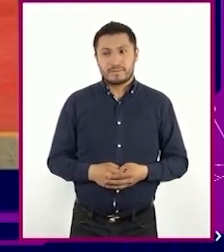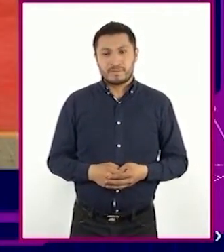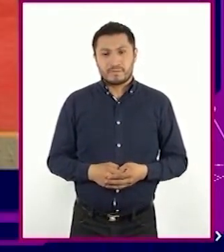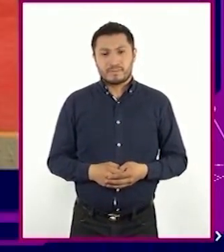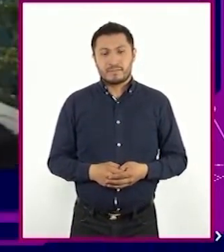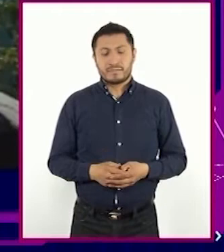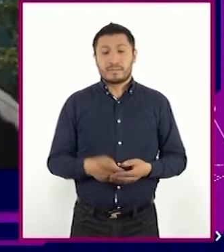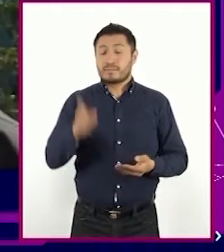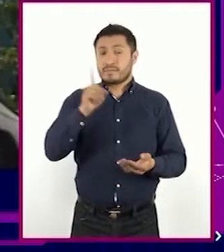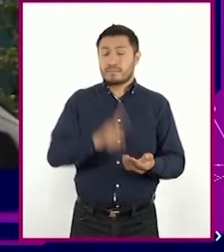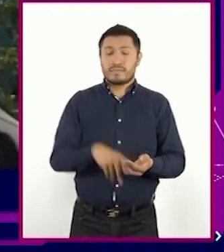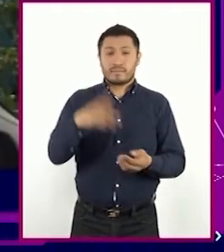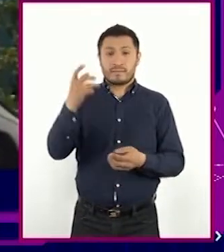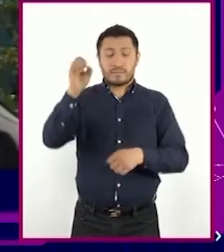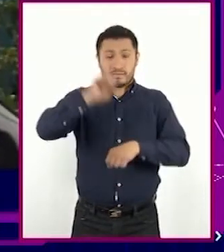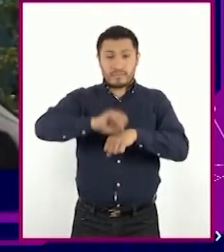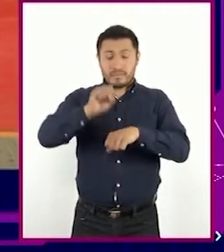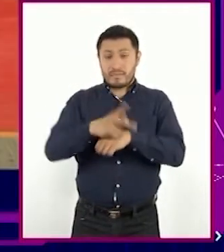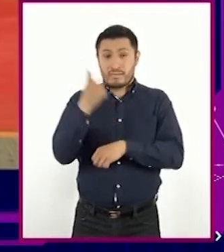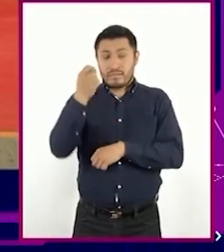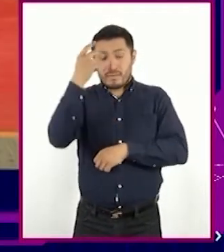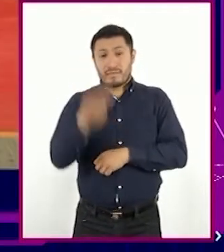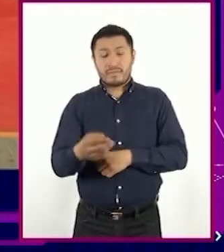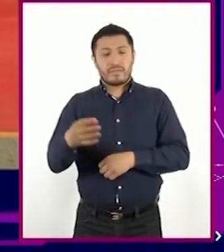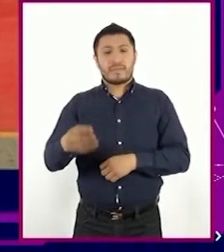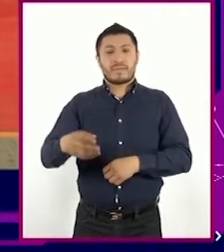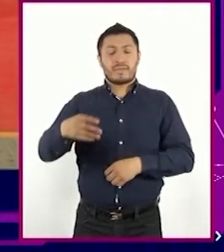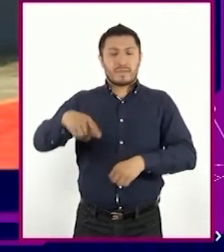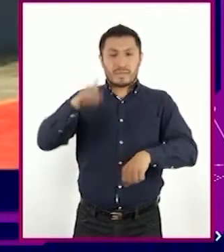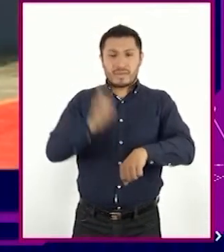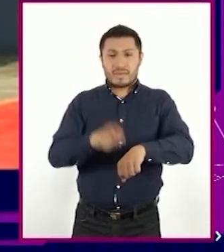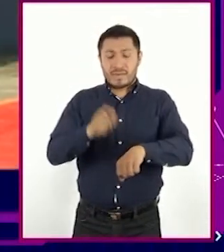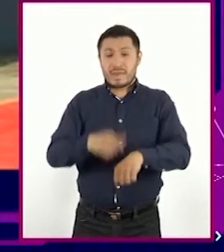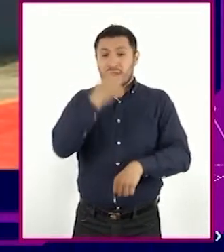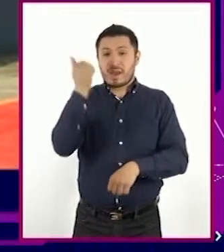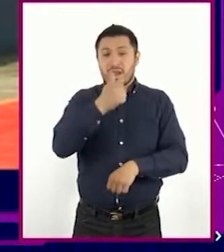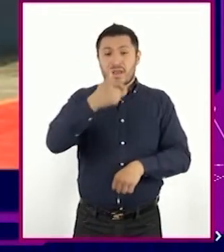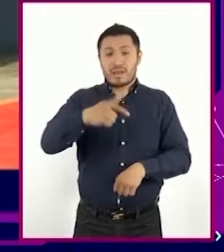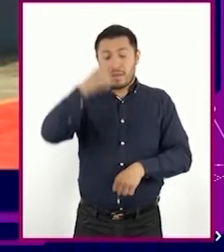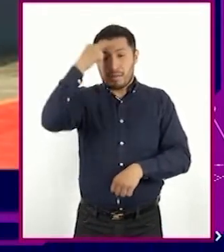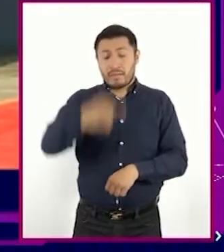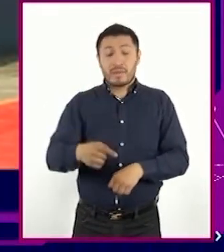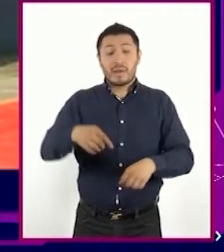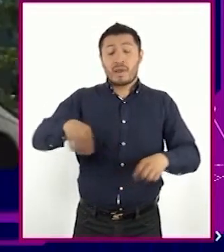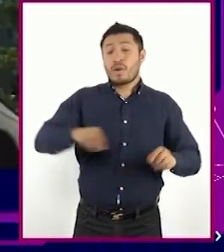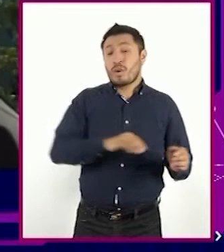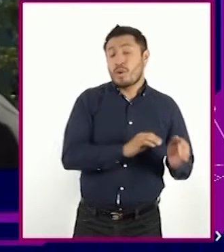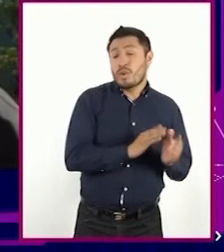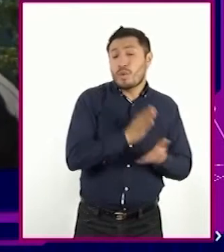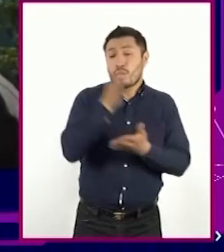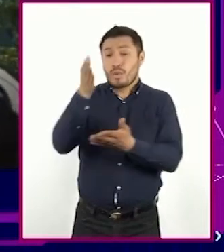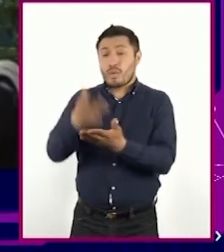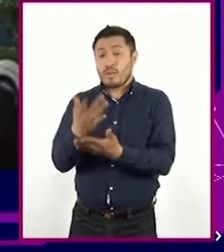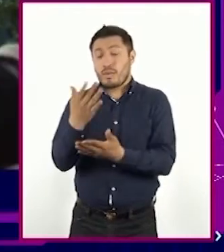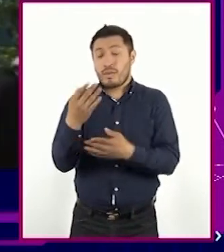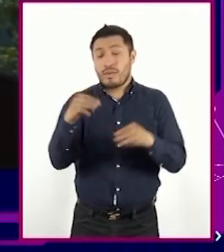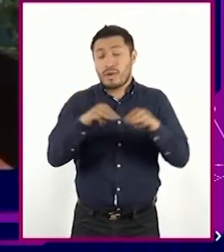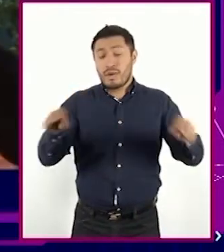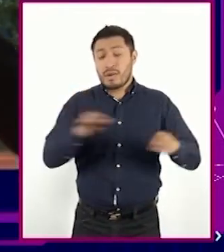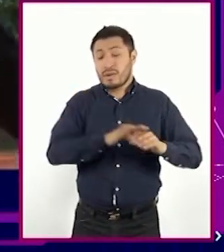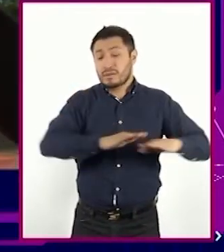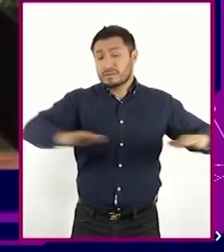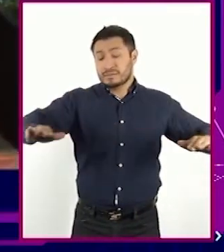En una telesecundaria se va a medir a 12 alumnos el tiempo para recorrer una distancia de 50 metros planos. En sus